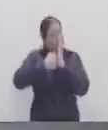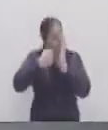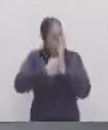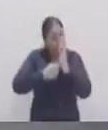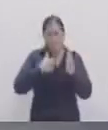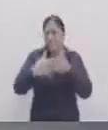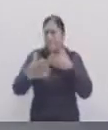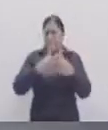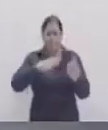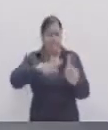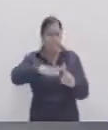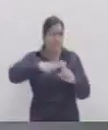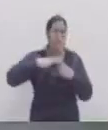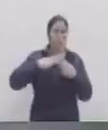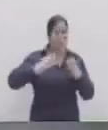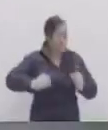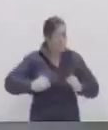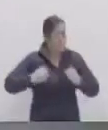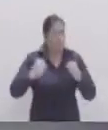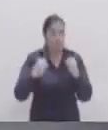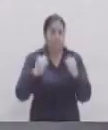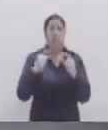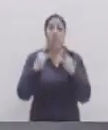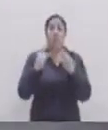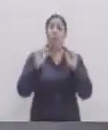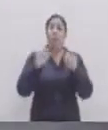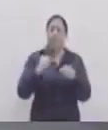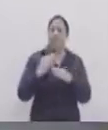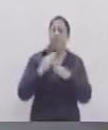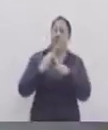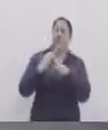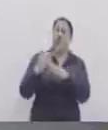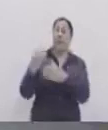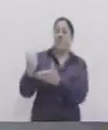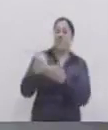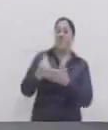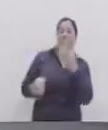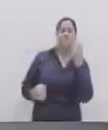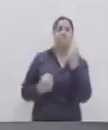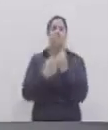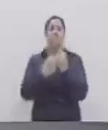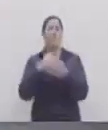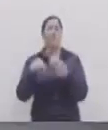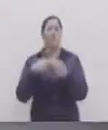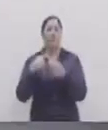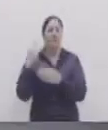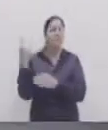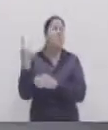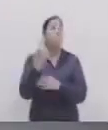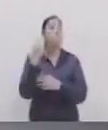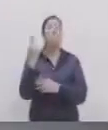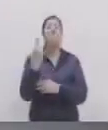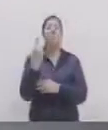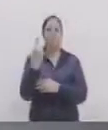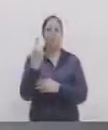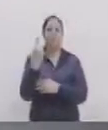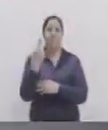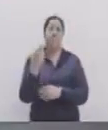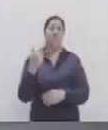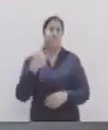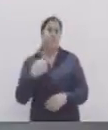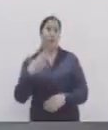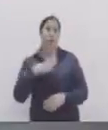situación teniendo bienestar, porque va a tener la seguridad de que tiene el apoyo de su familia, que es la base fundamental, ¿verdad?